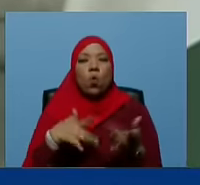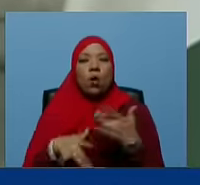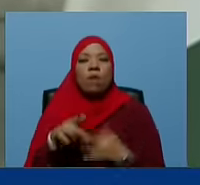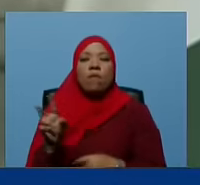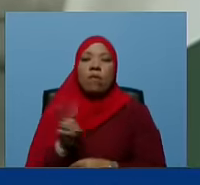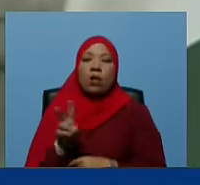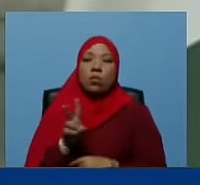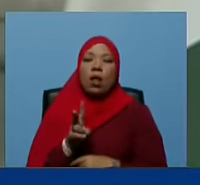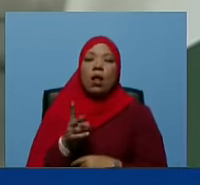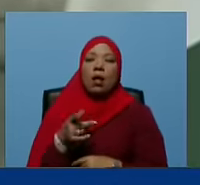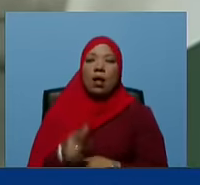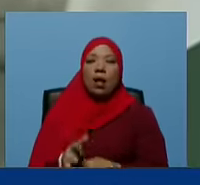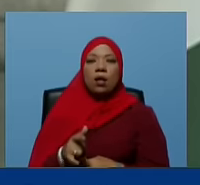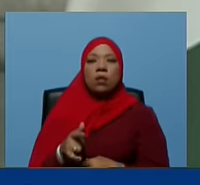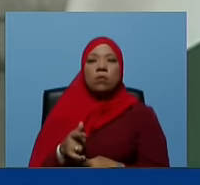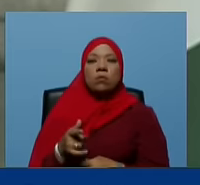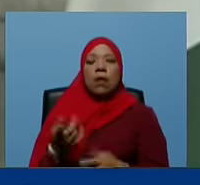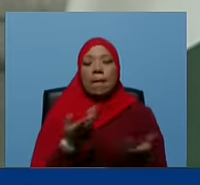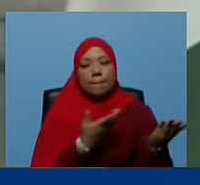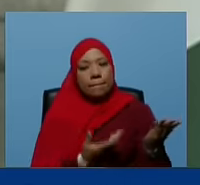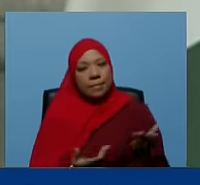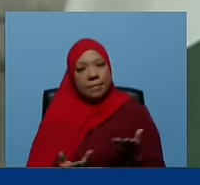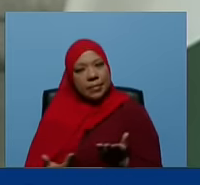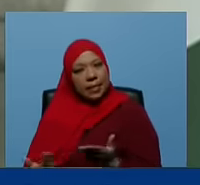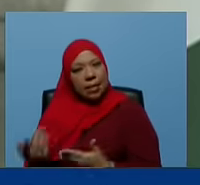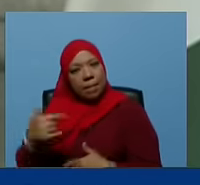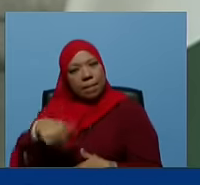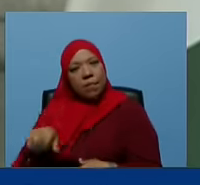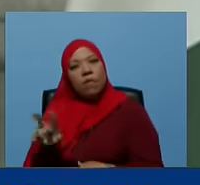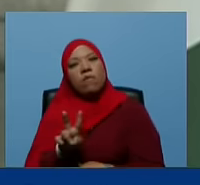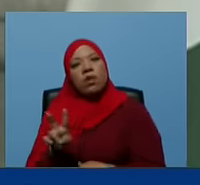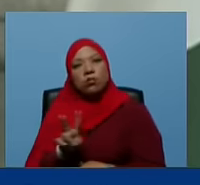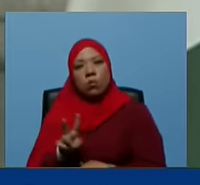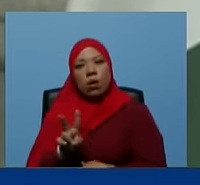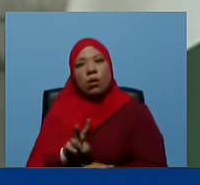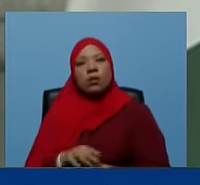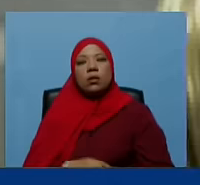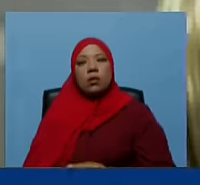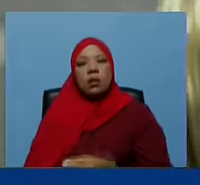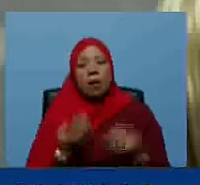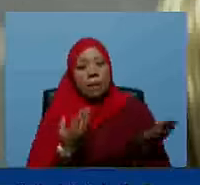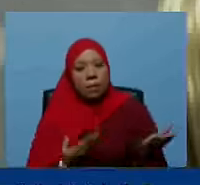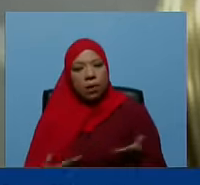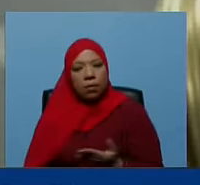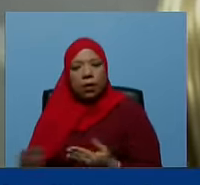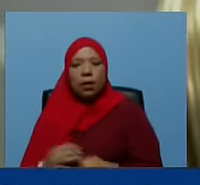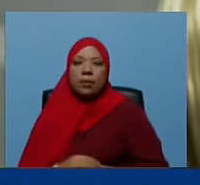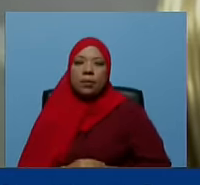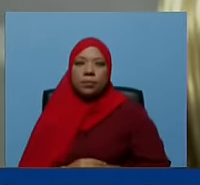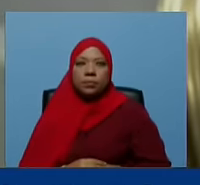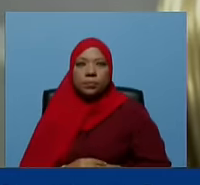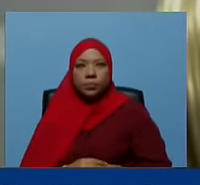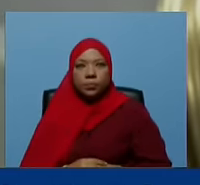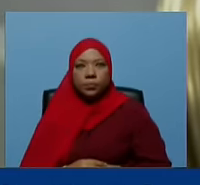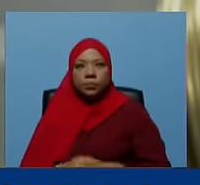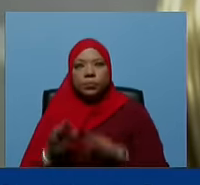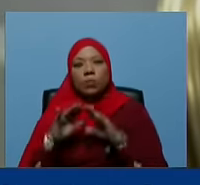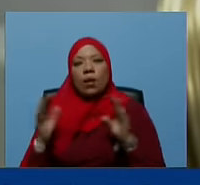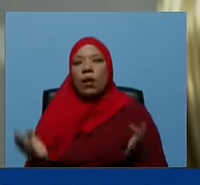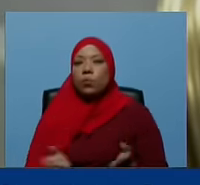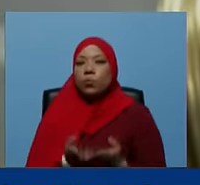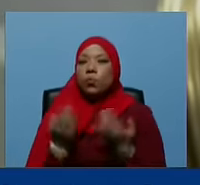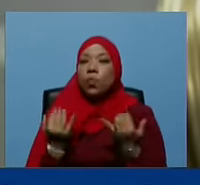a invertir en Venezuela, bienvenido, bienvenido, bienvenido. Del mundo